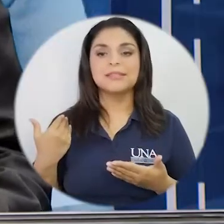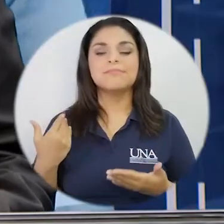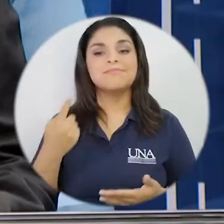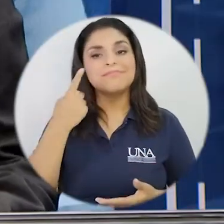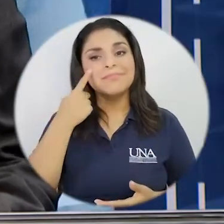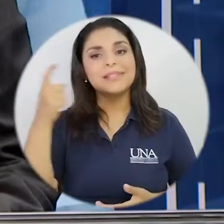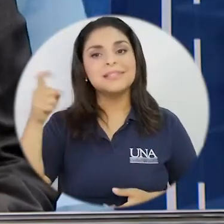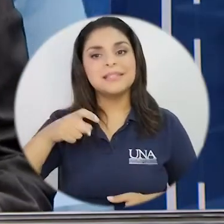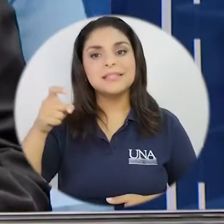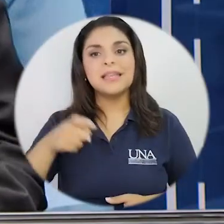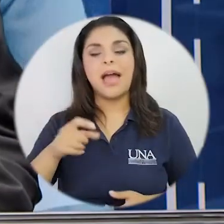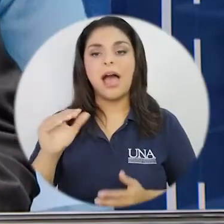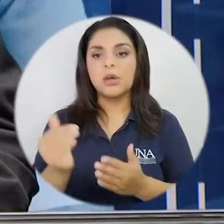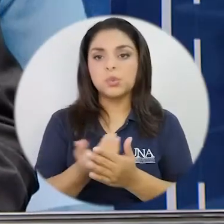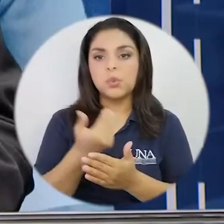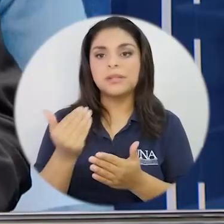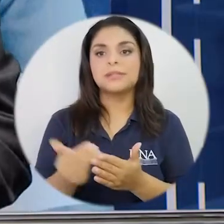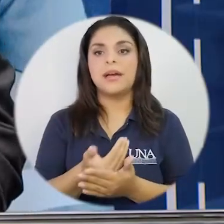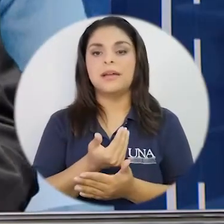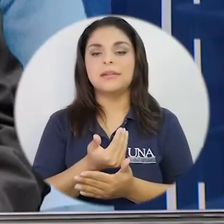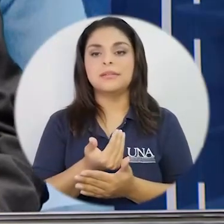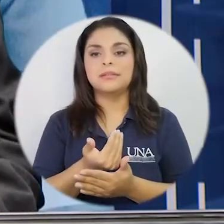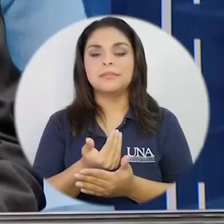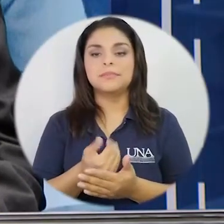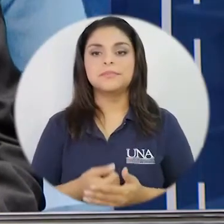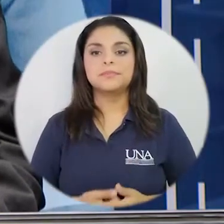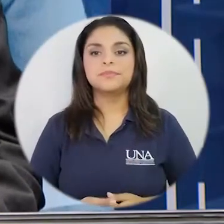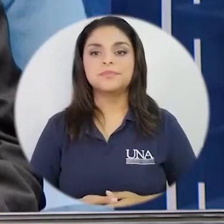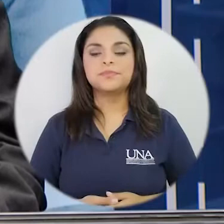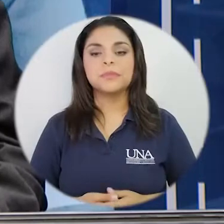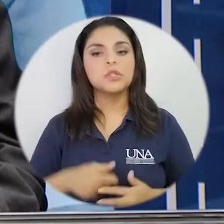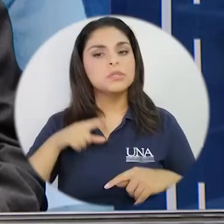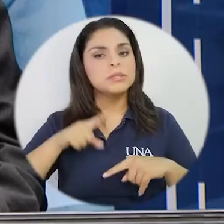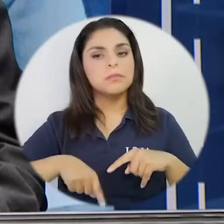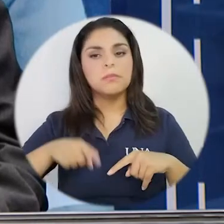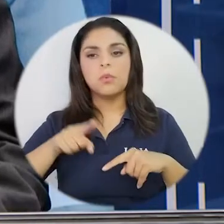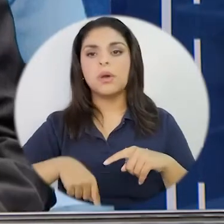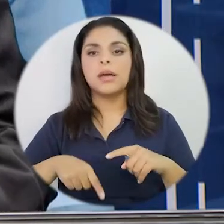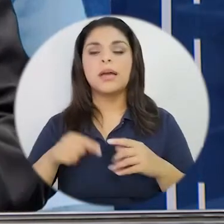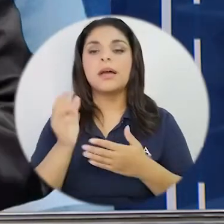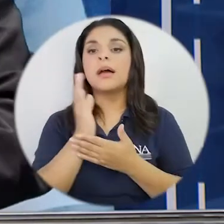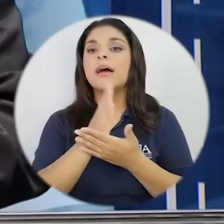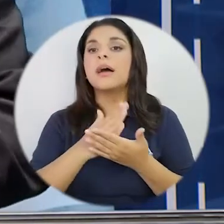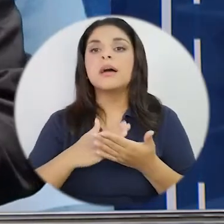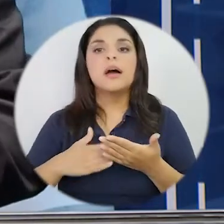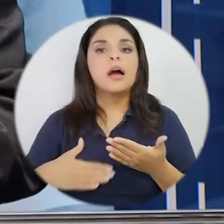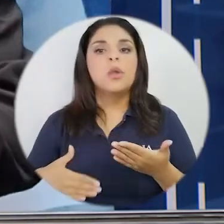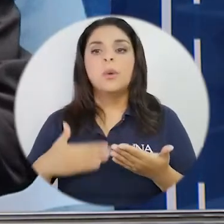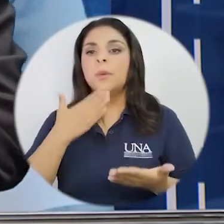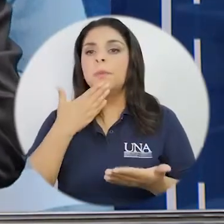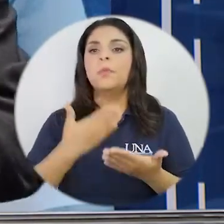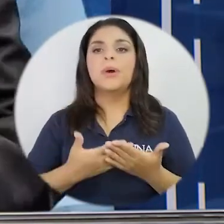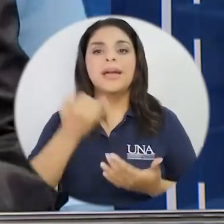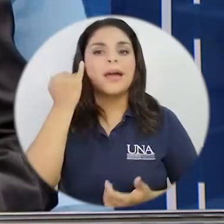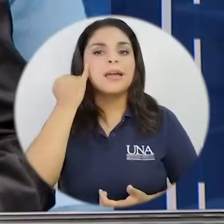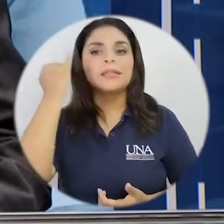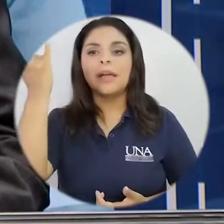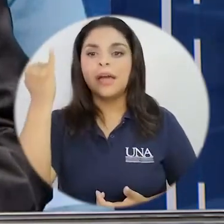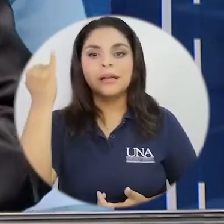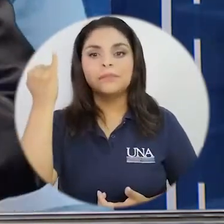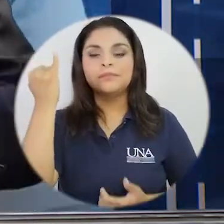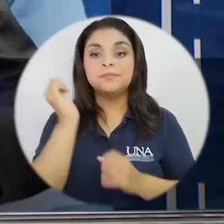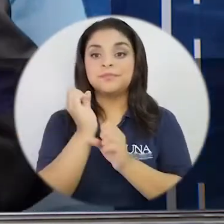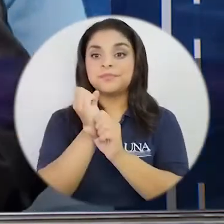conversando hace un rato, la necesidad de llegar y actualizar. No es posible que algo que una muy buena